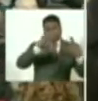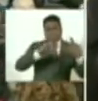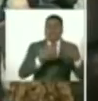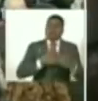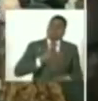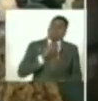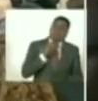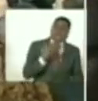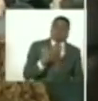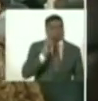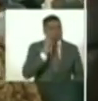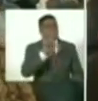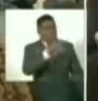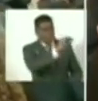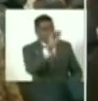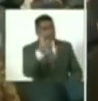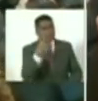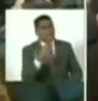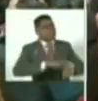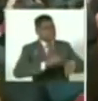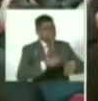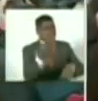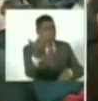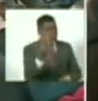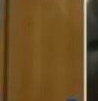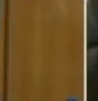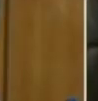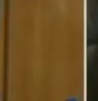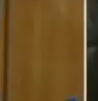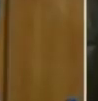perdió 87% de sus recursos.